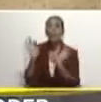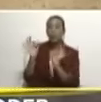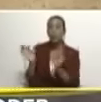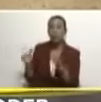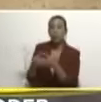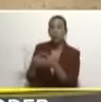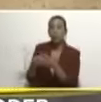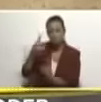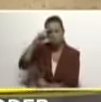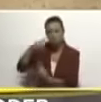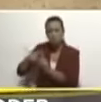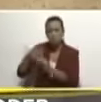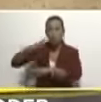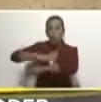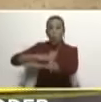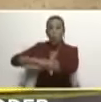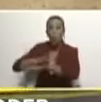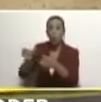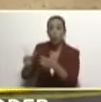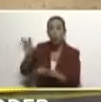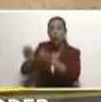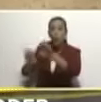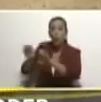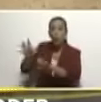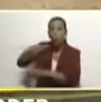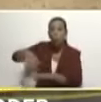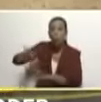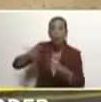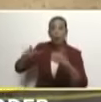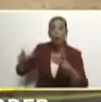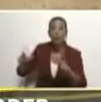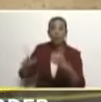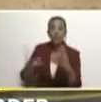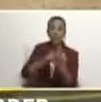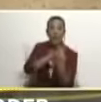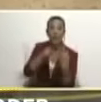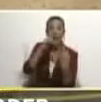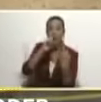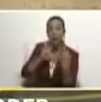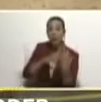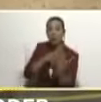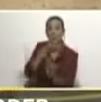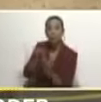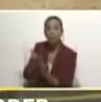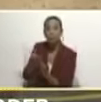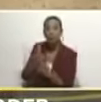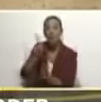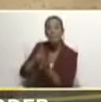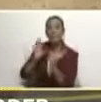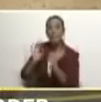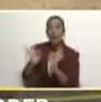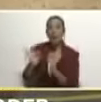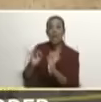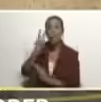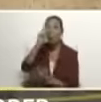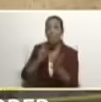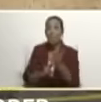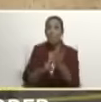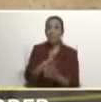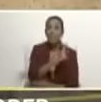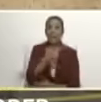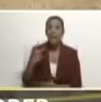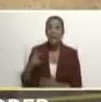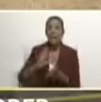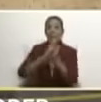verdaderamente positivo si lo vemos en su globalidad, el balance particular del año 2023 que